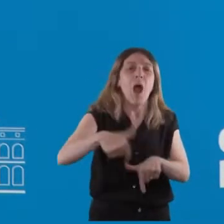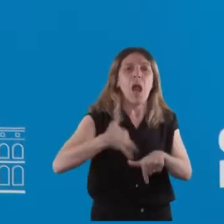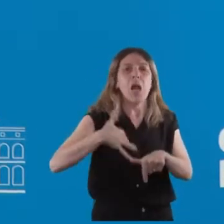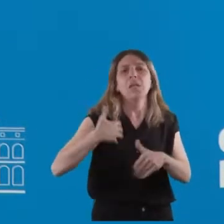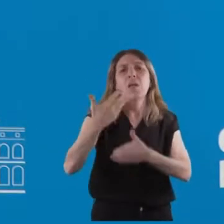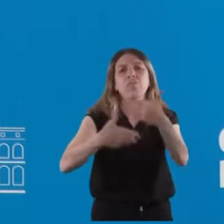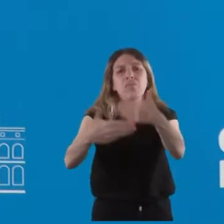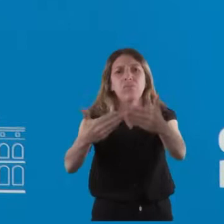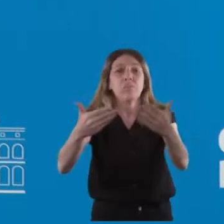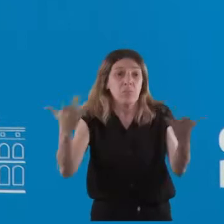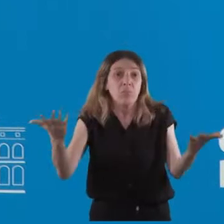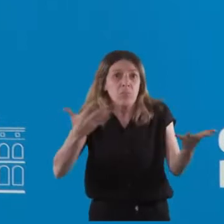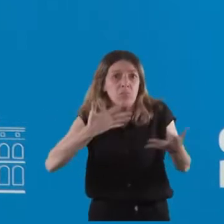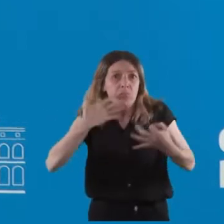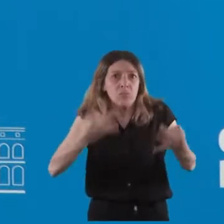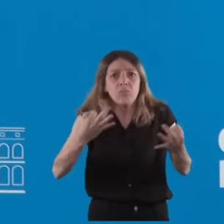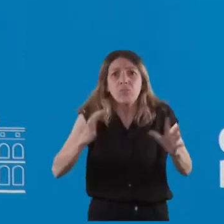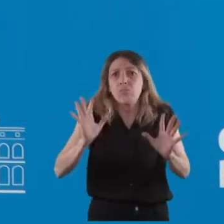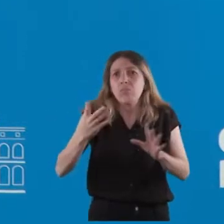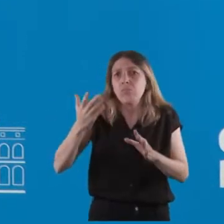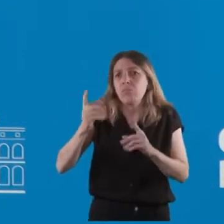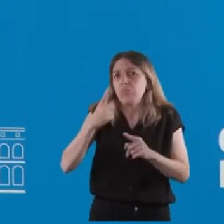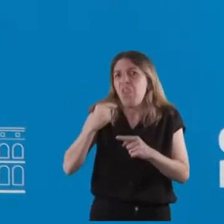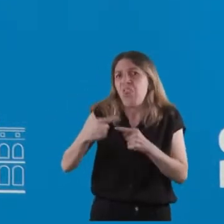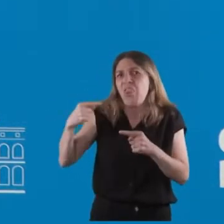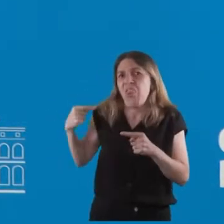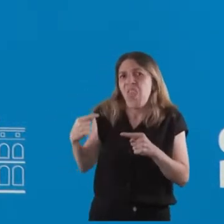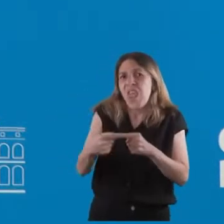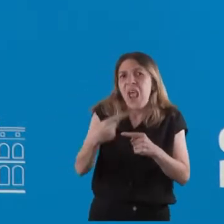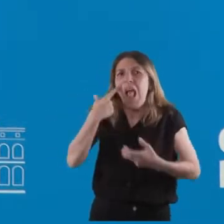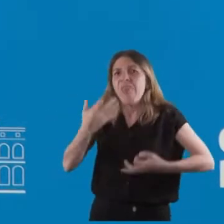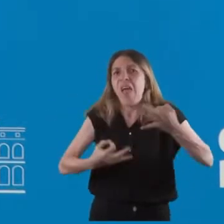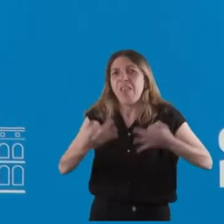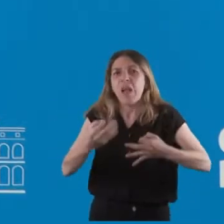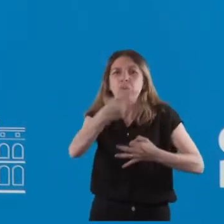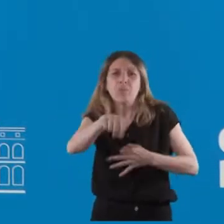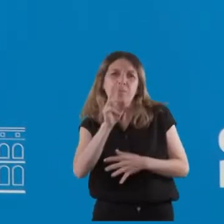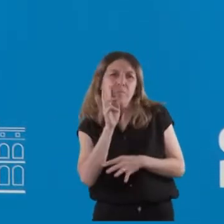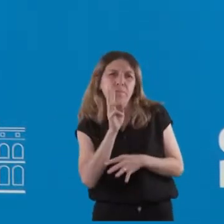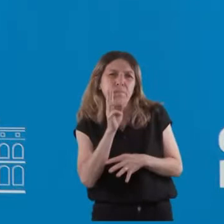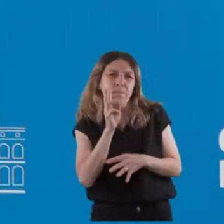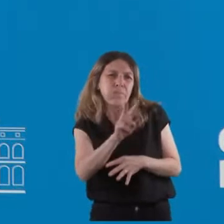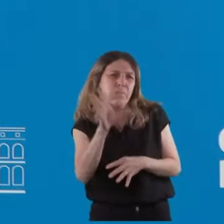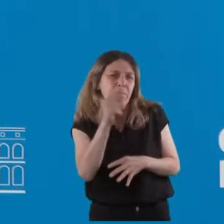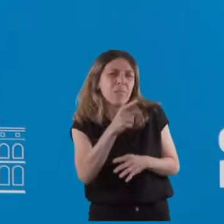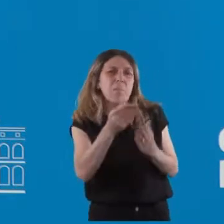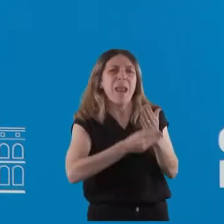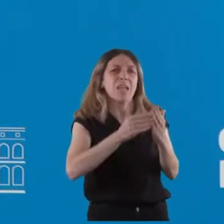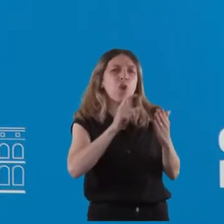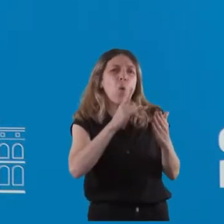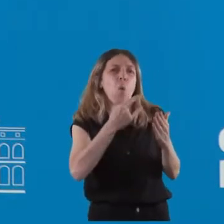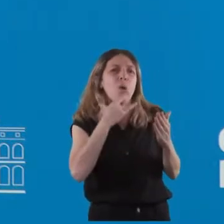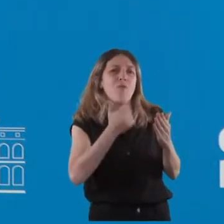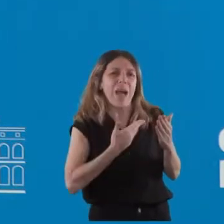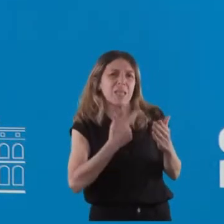y que realmente los números del último de los últimos días y que ustedes habrán visto al ministro culpas en las últimas días dando cuenta